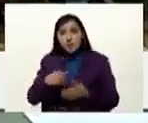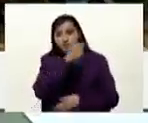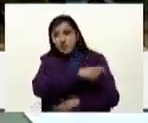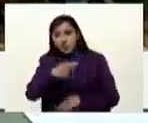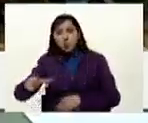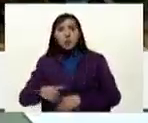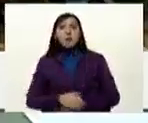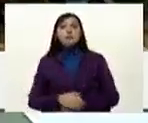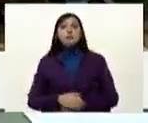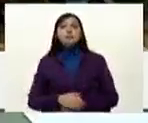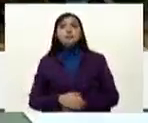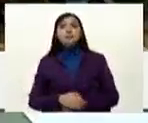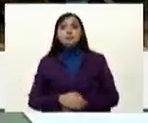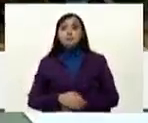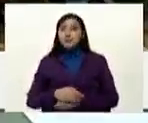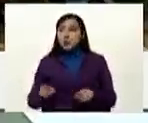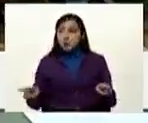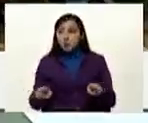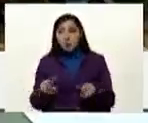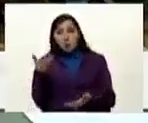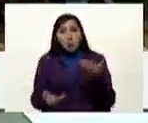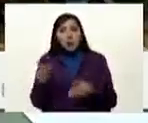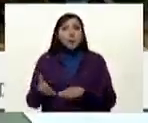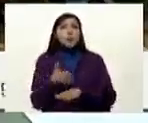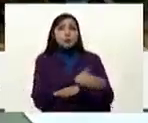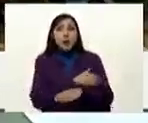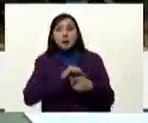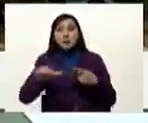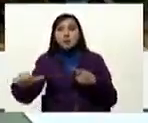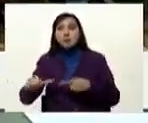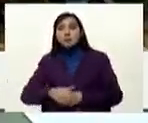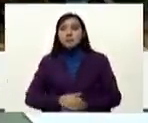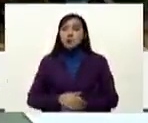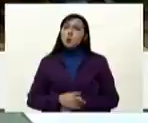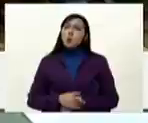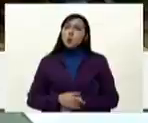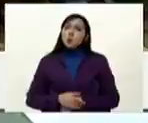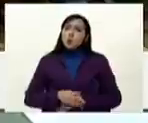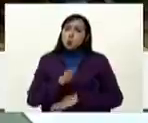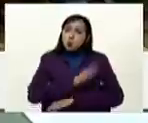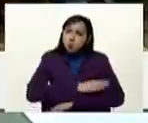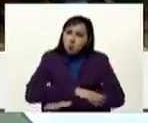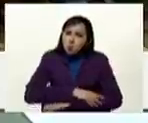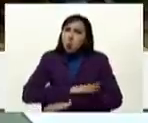encima de la semana anterior. Este comportamiento